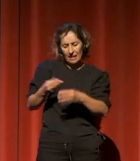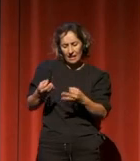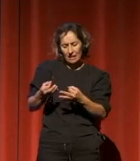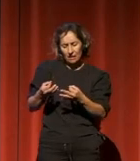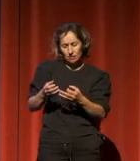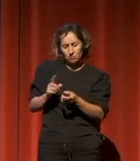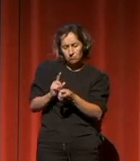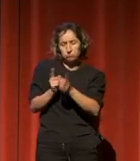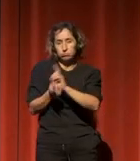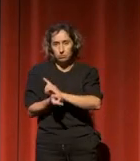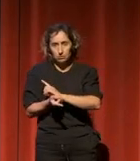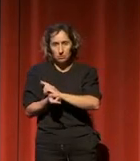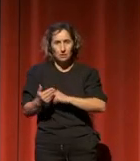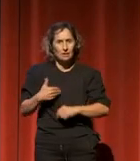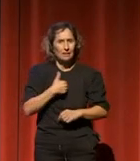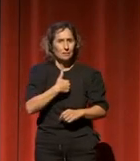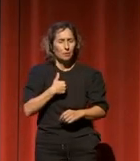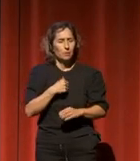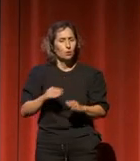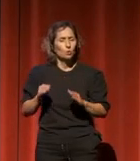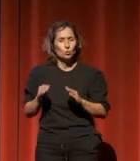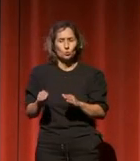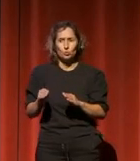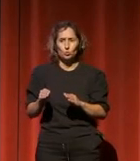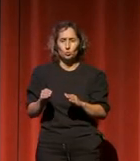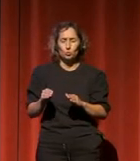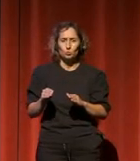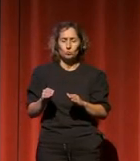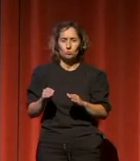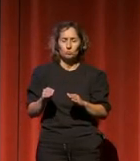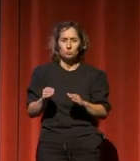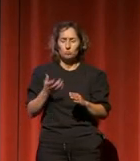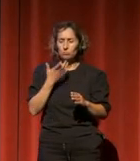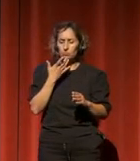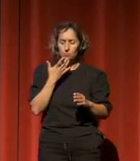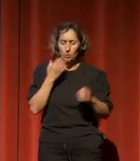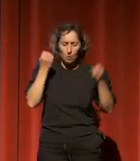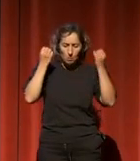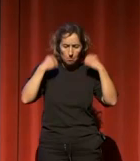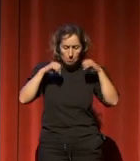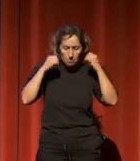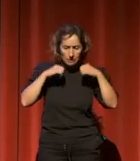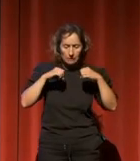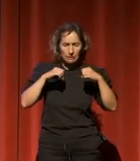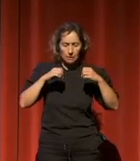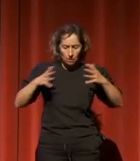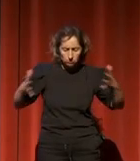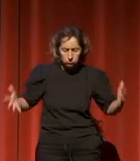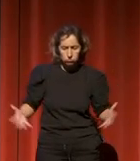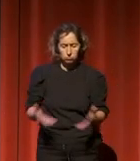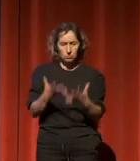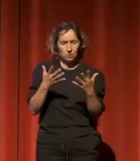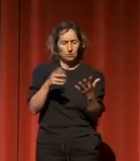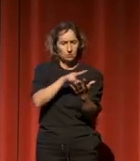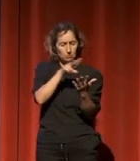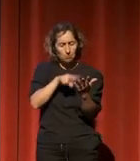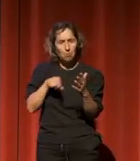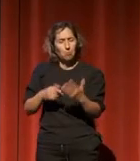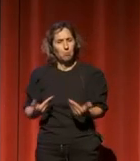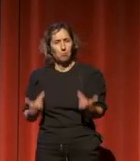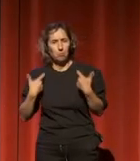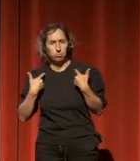un rol eh muy importante en promoción de prácticas de cogestión eh de mucha autonomía